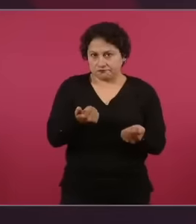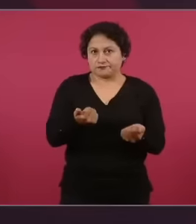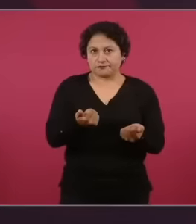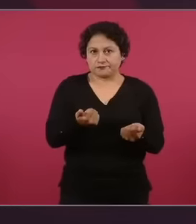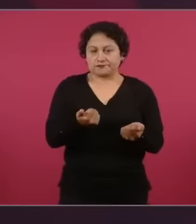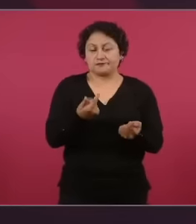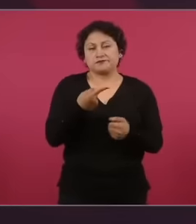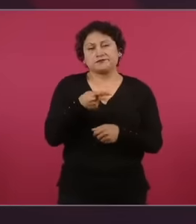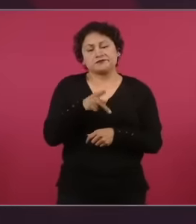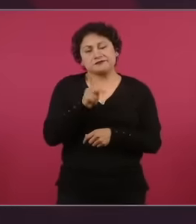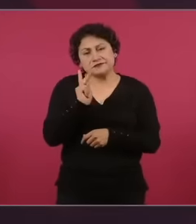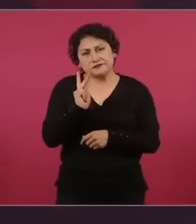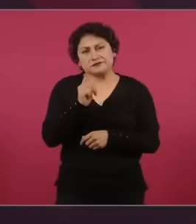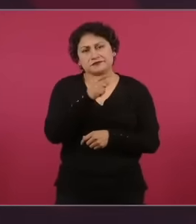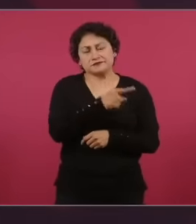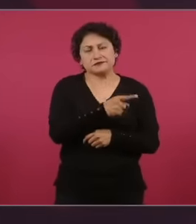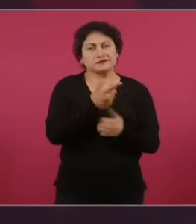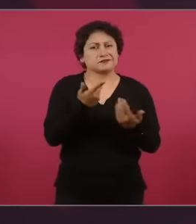defiendan